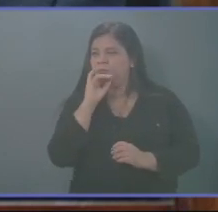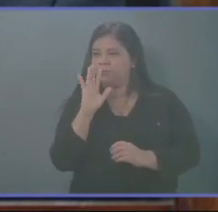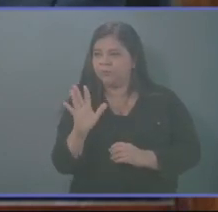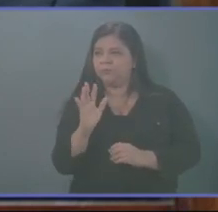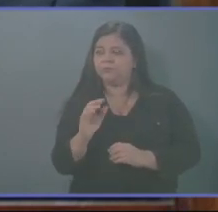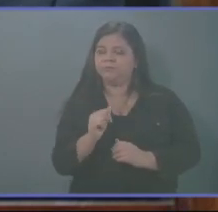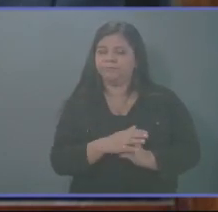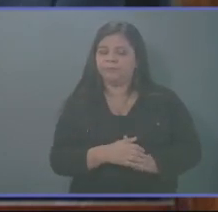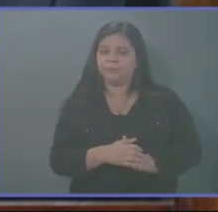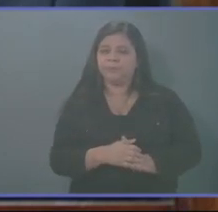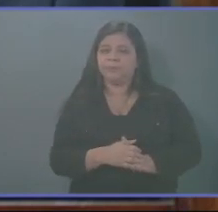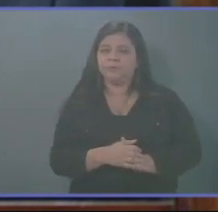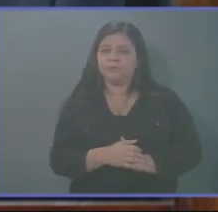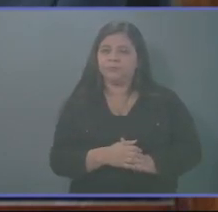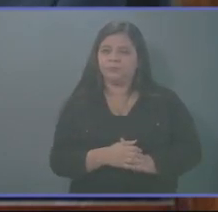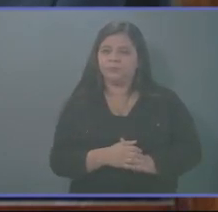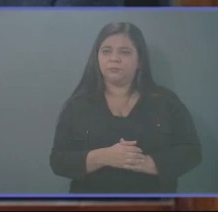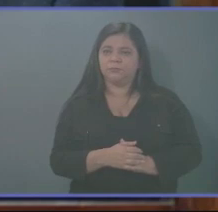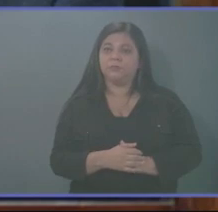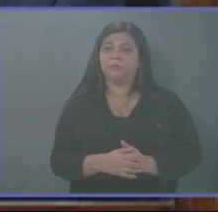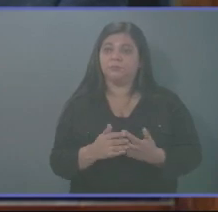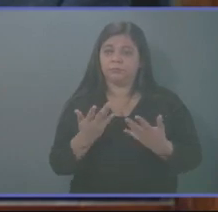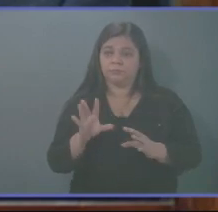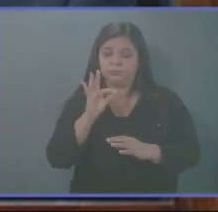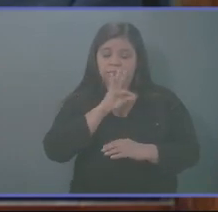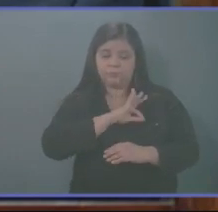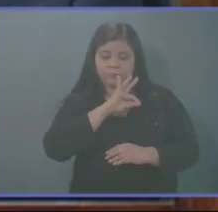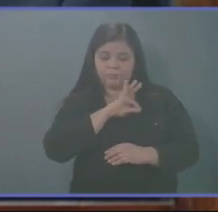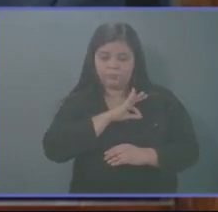la consiga. Favorecer